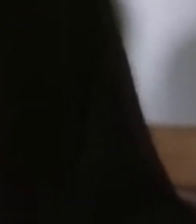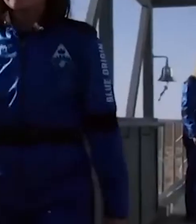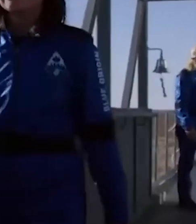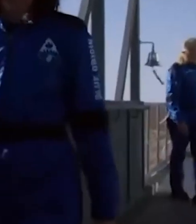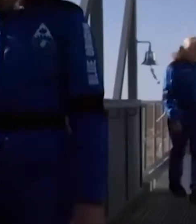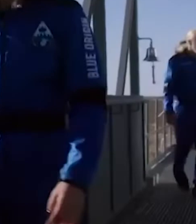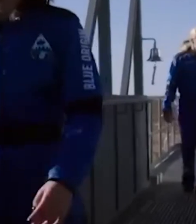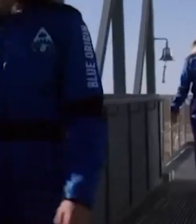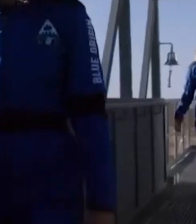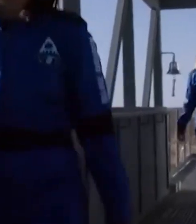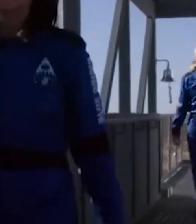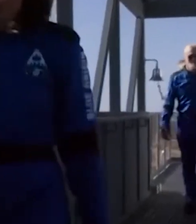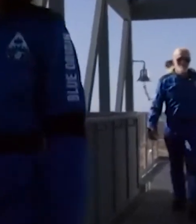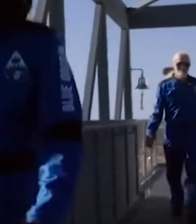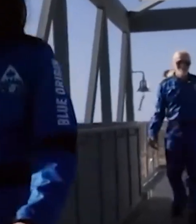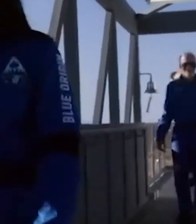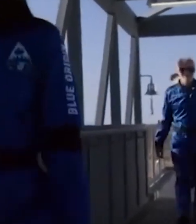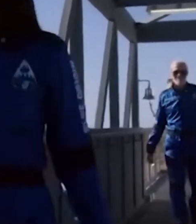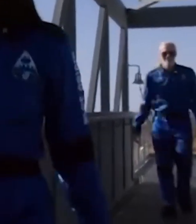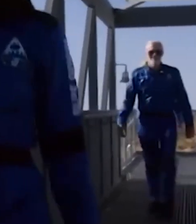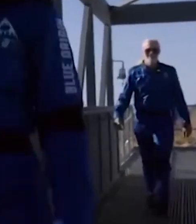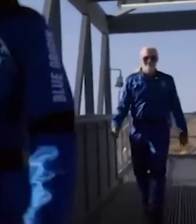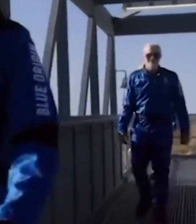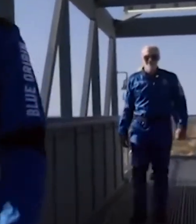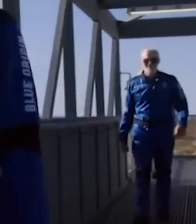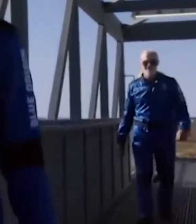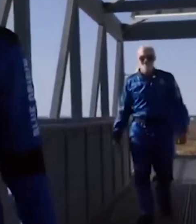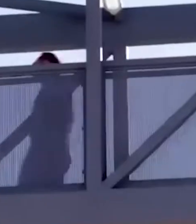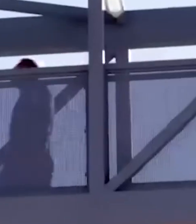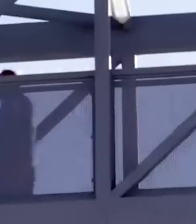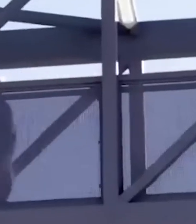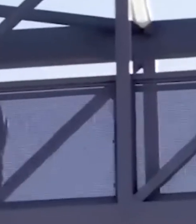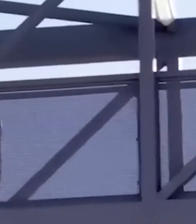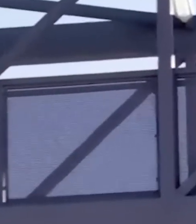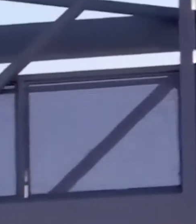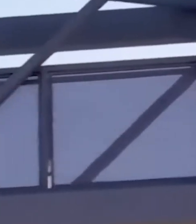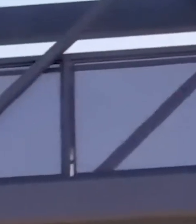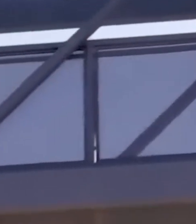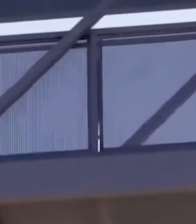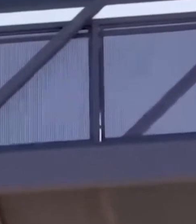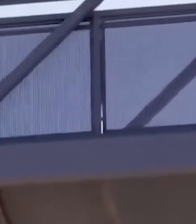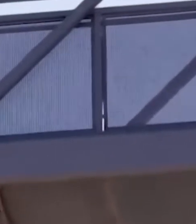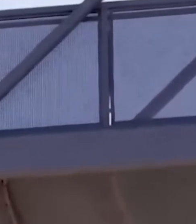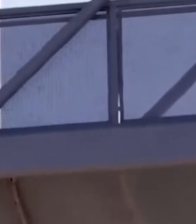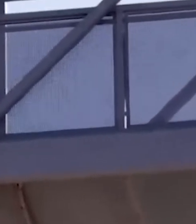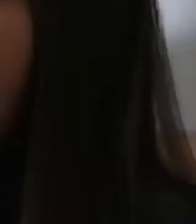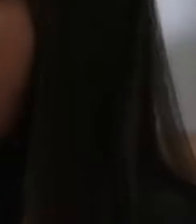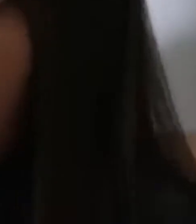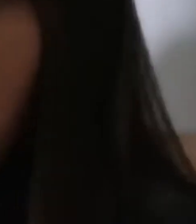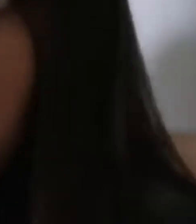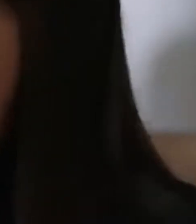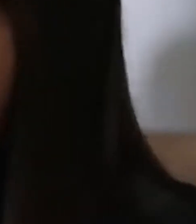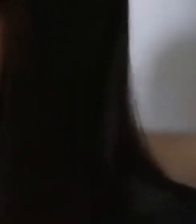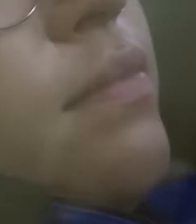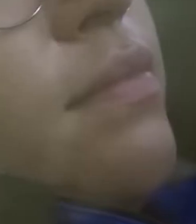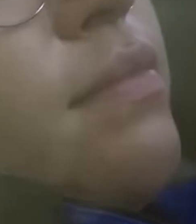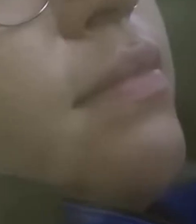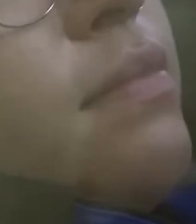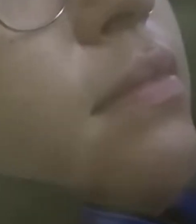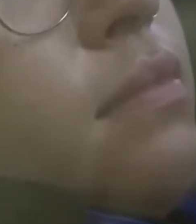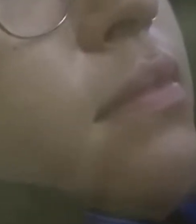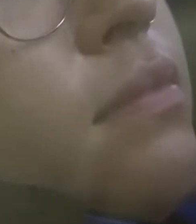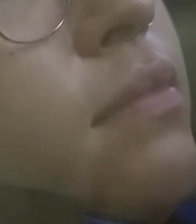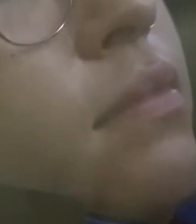gusto, porque es originaria de Guadalajara, Jalisco, hija de migrantes mexicanos, con todo el esfuerzo que significa para una mexicana